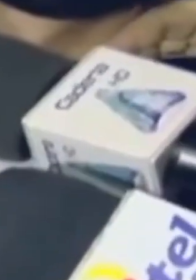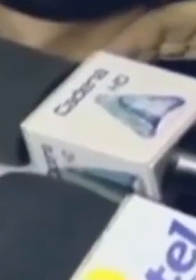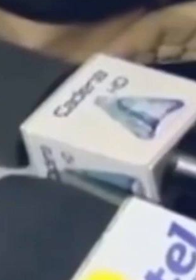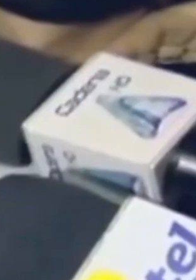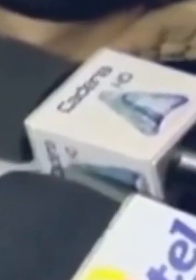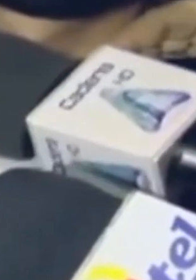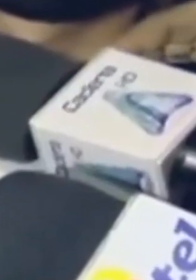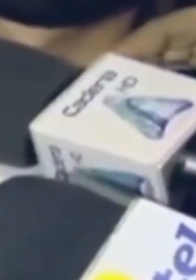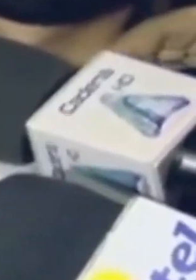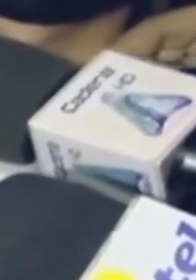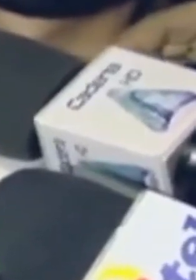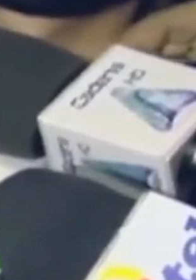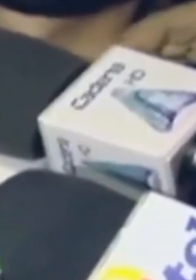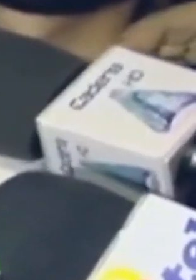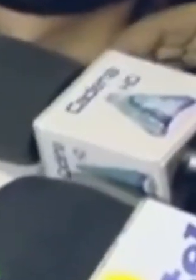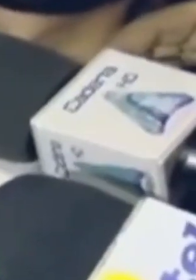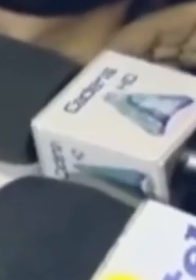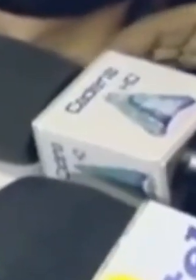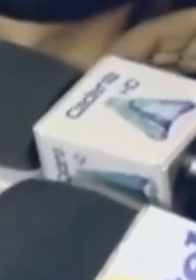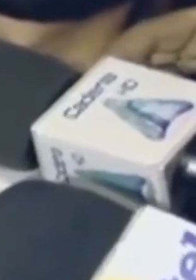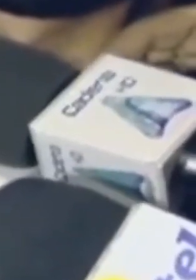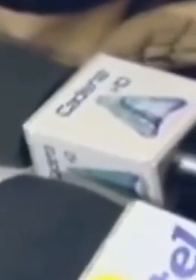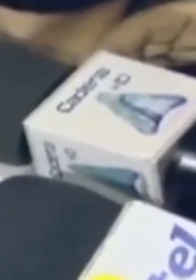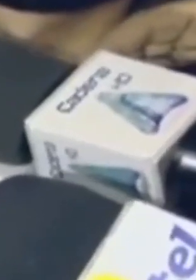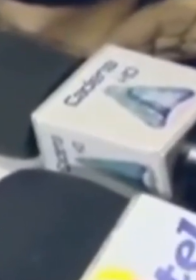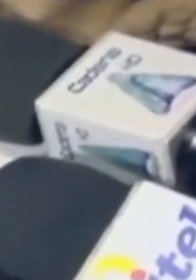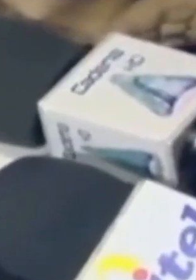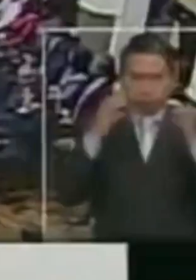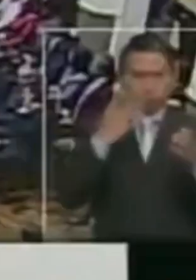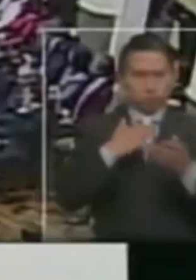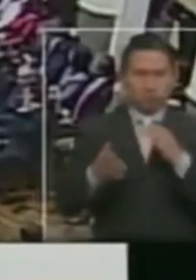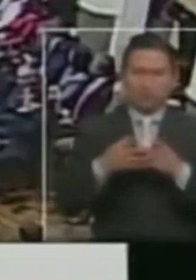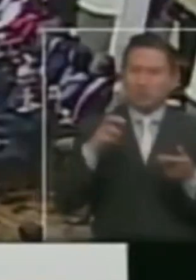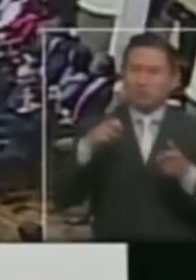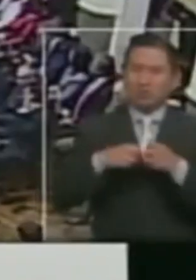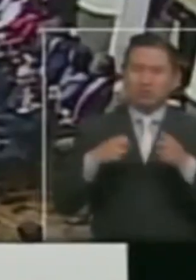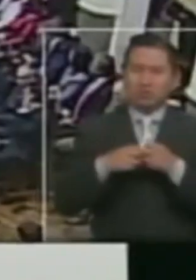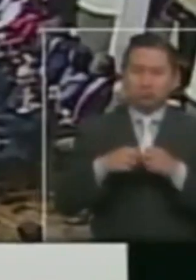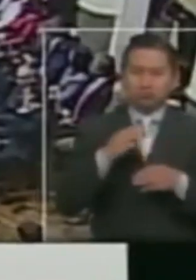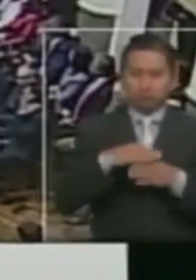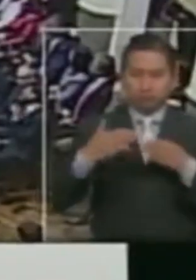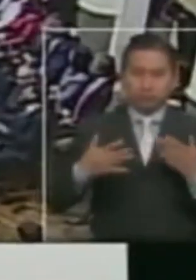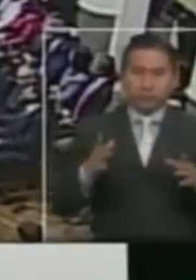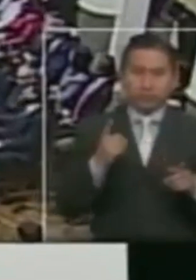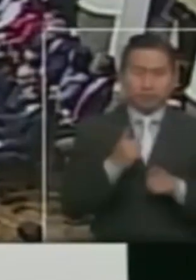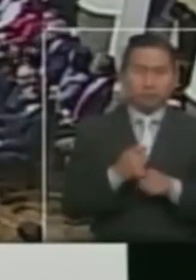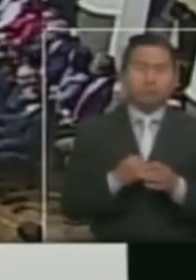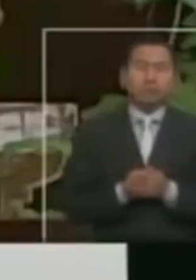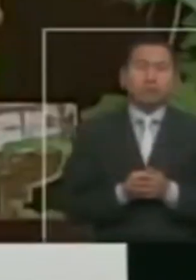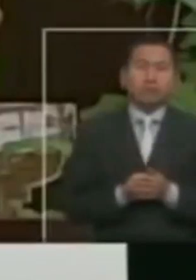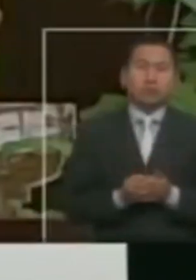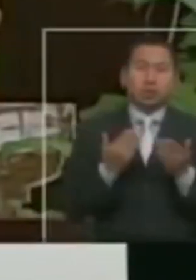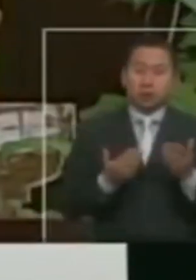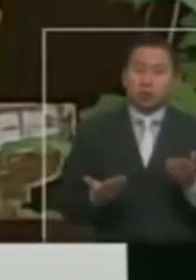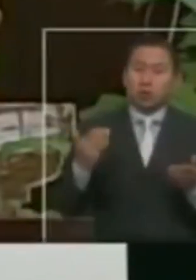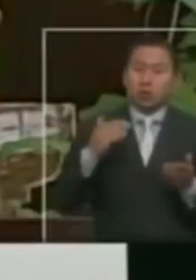en ella y creemos de que ese mandato que recibió la presidenta va a ser confirmado el día de hoy frente al pueblo